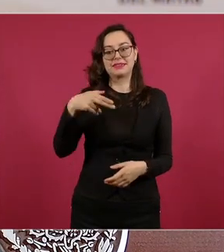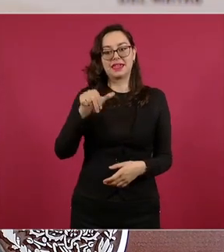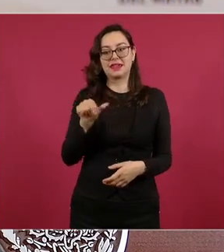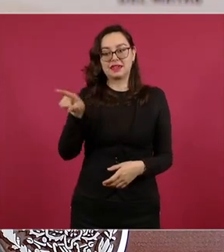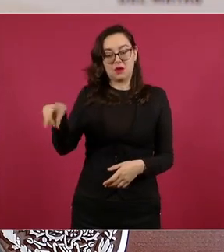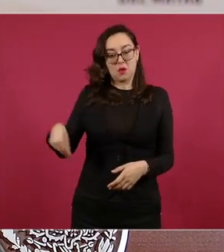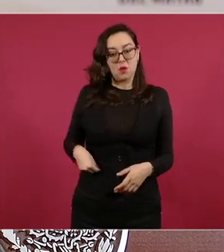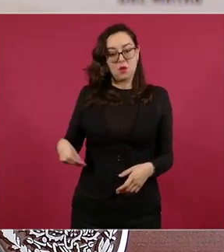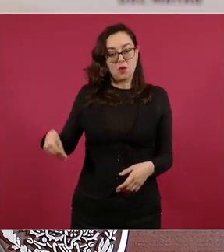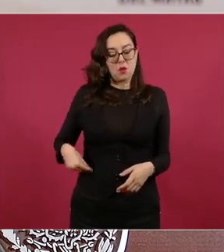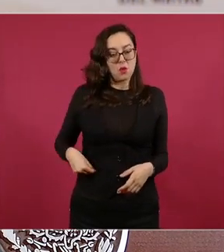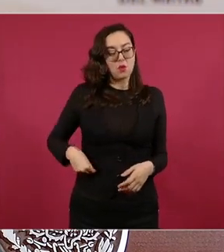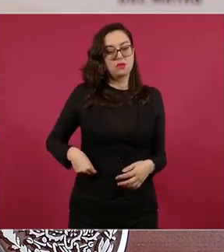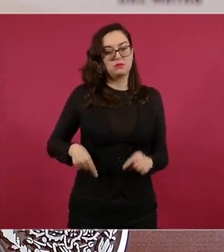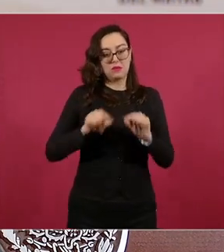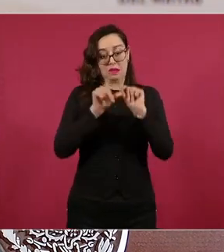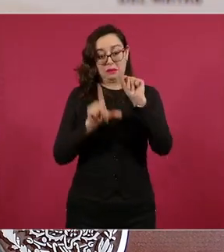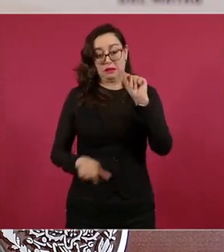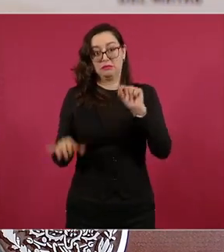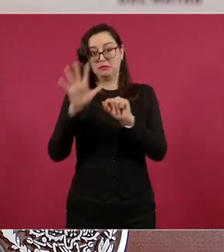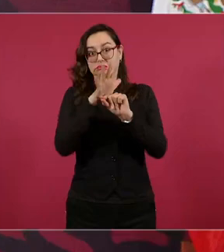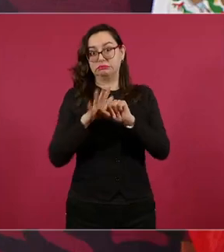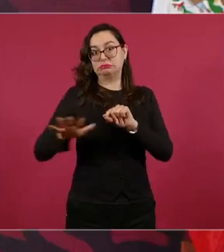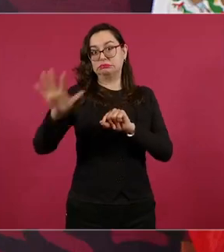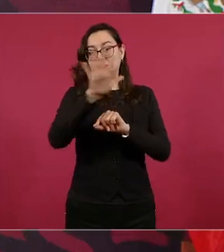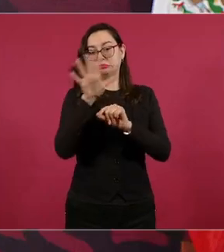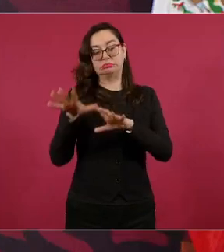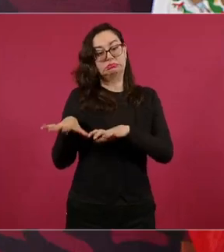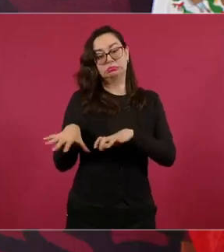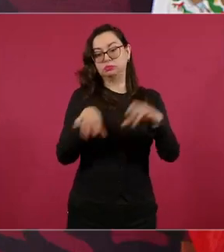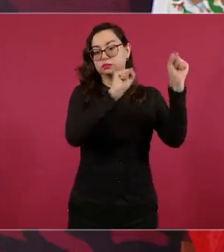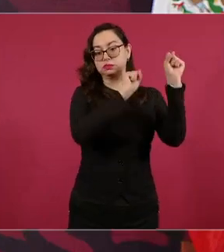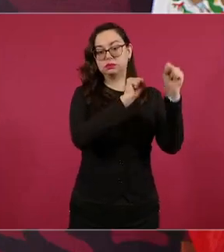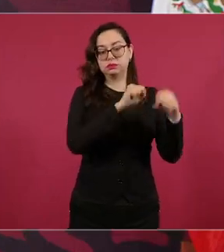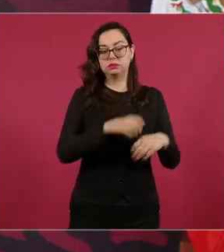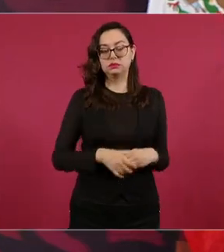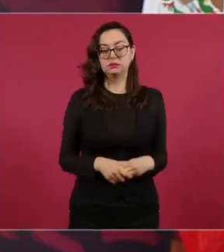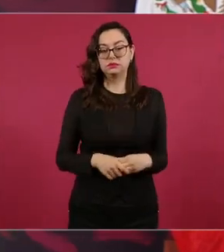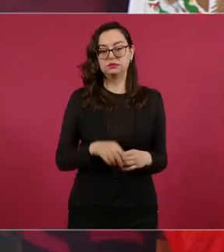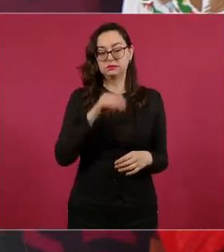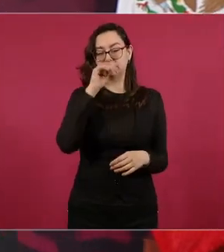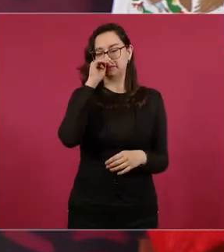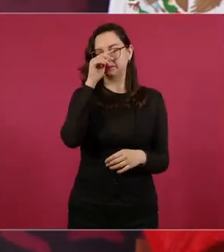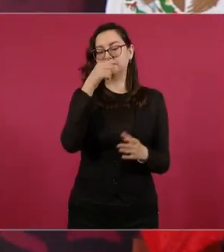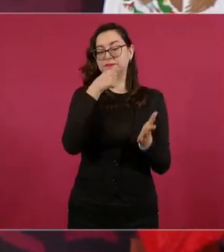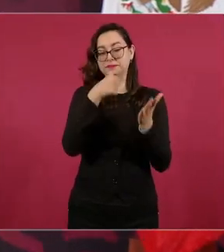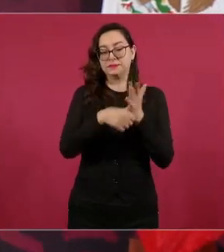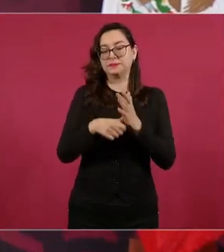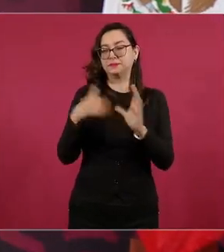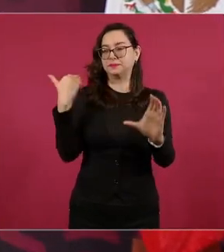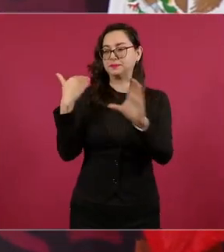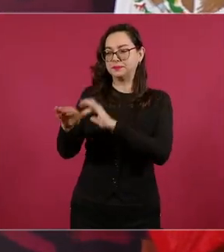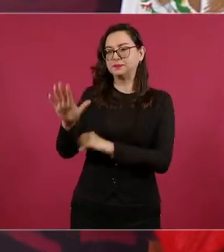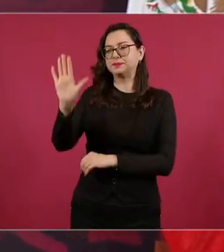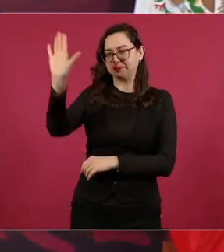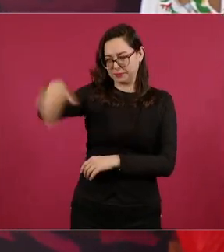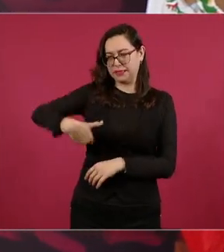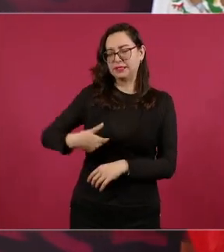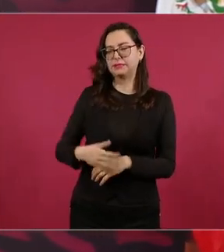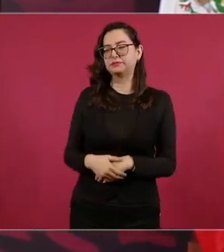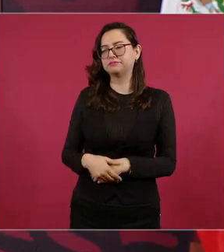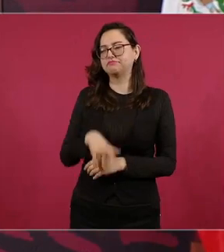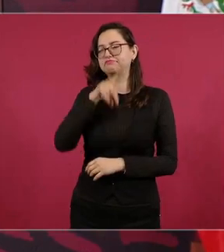y lo vuelven a traer. y en la carta le decía véngase, no se preocupe, nosotros